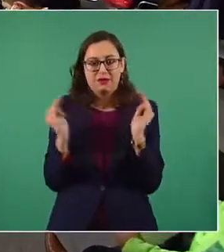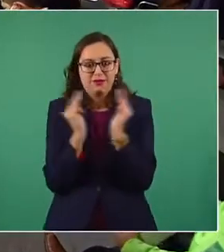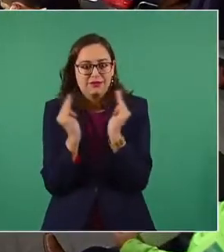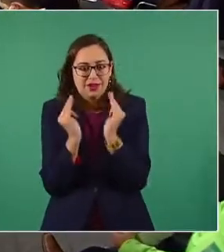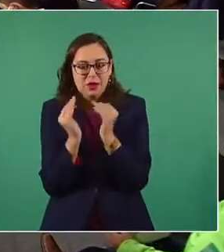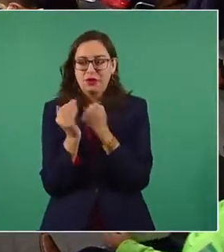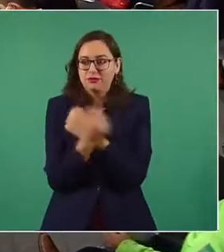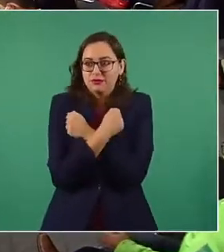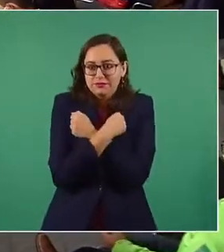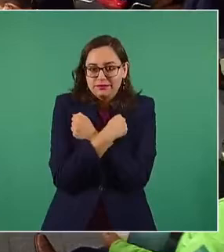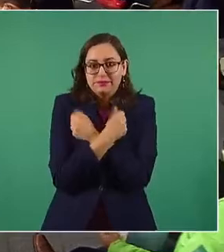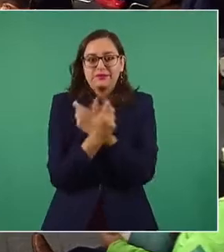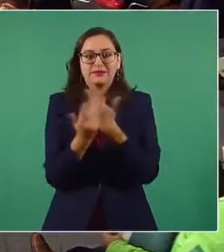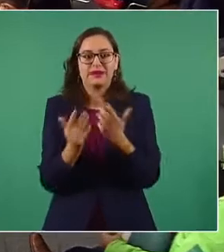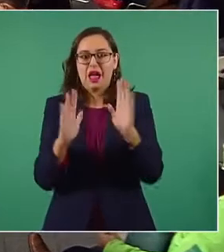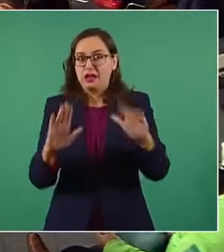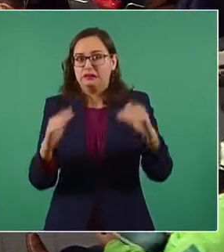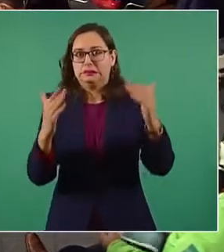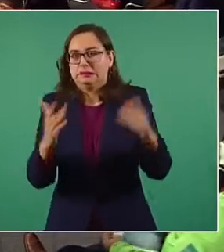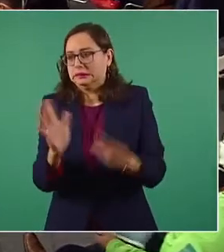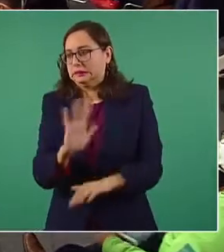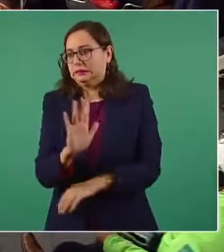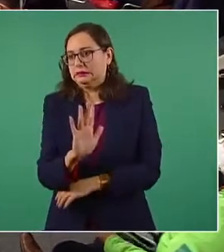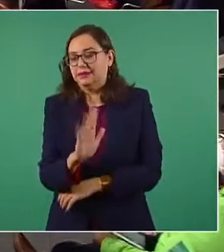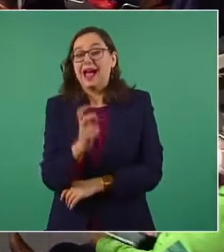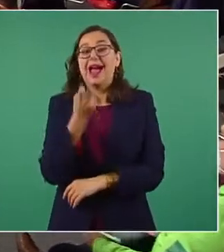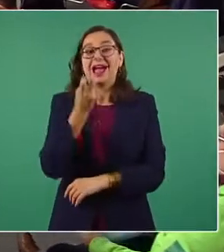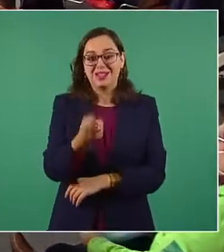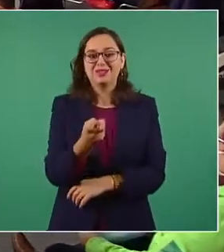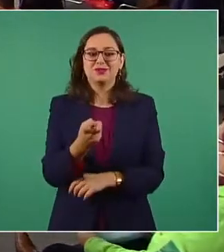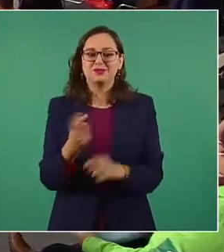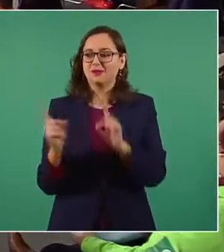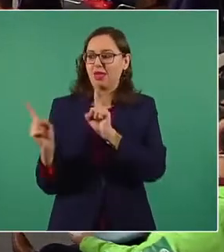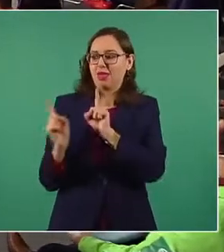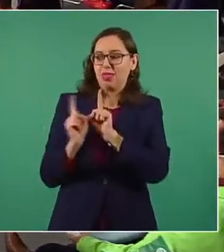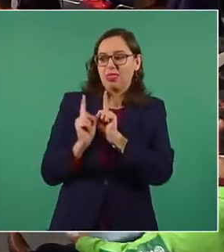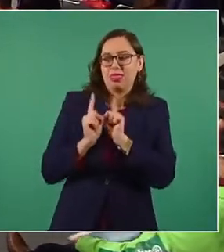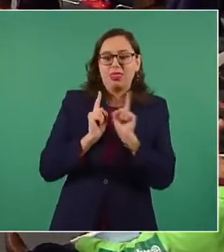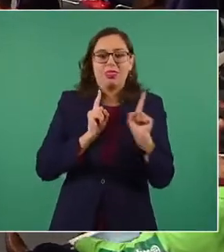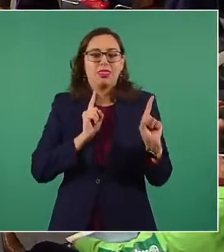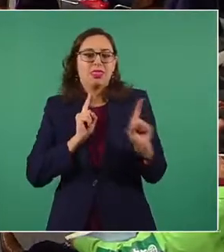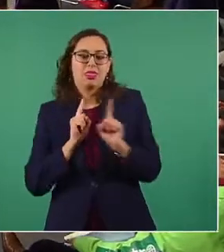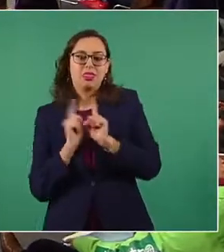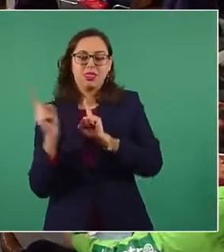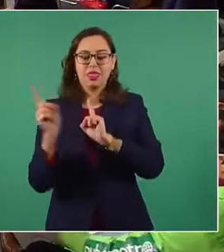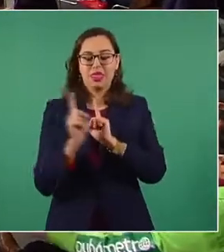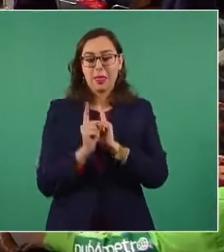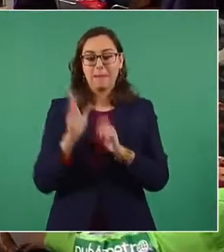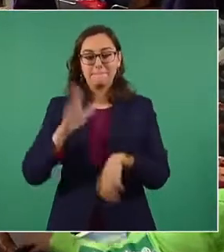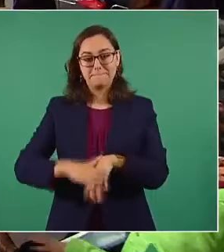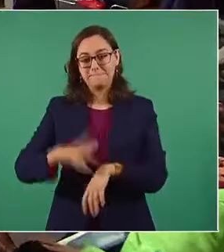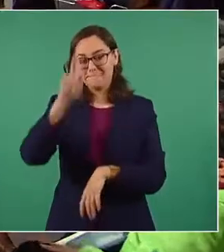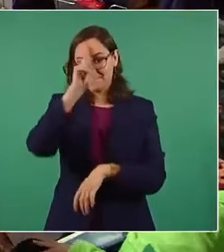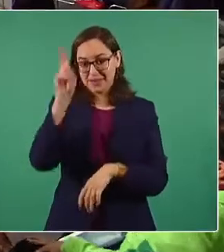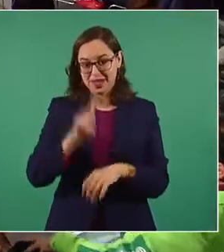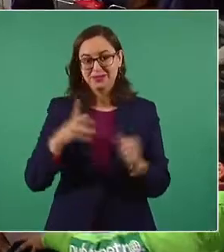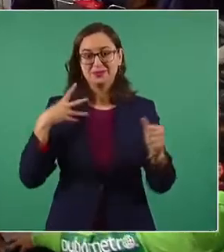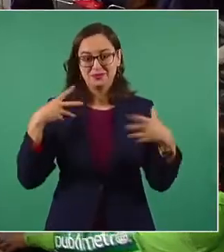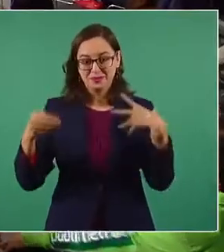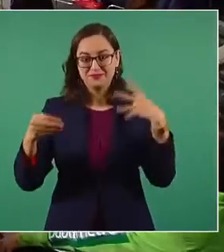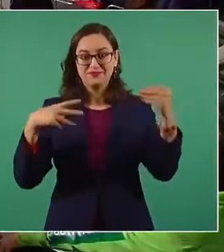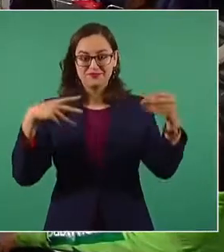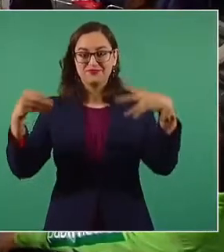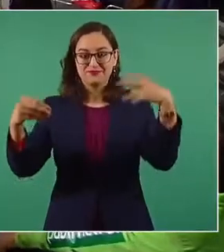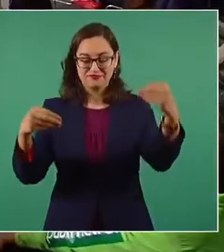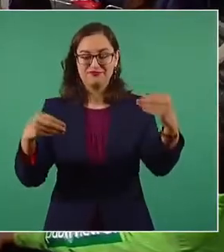obviamente aumenta la probabilidad de los contagios por cercanía física, por persistencia en el aire de